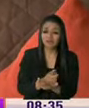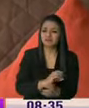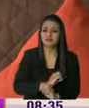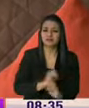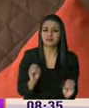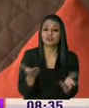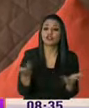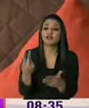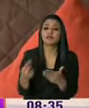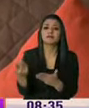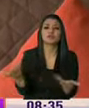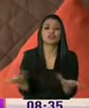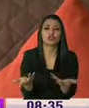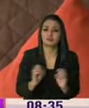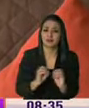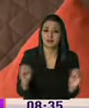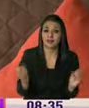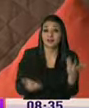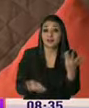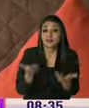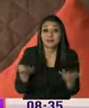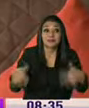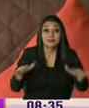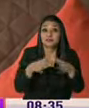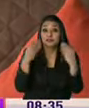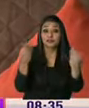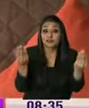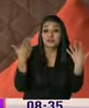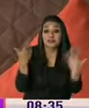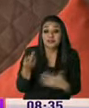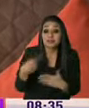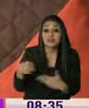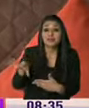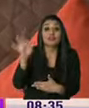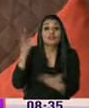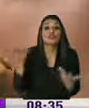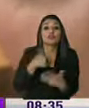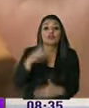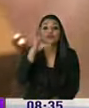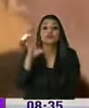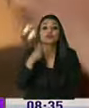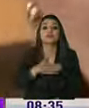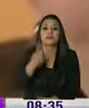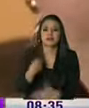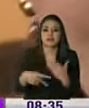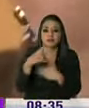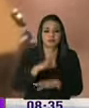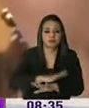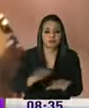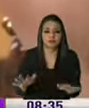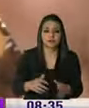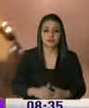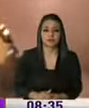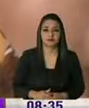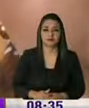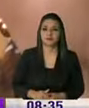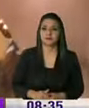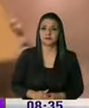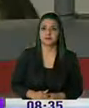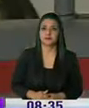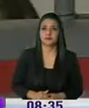de dónde está mi hijo. Parece que se les olvidó ese gran detalle, que yo busco a David. Informó Patricia